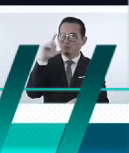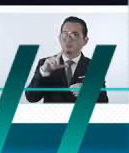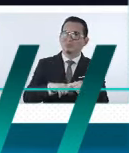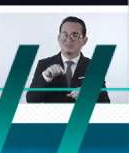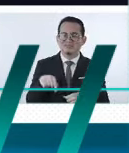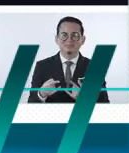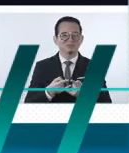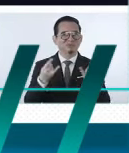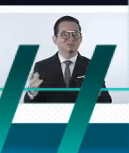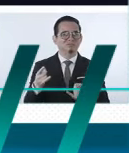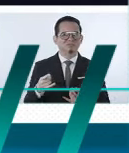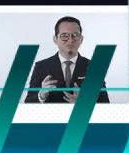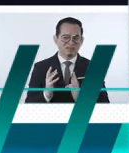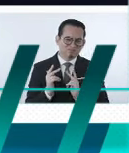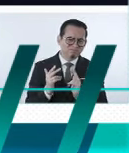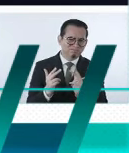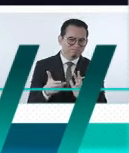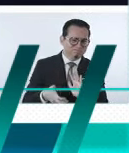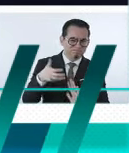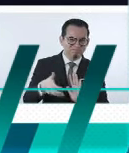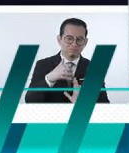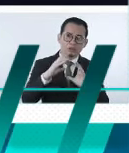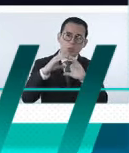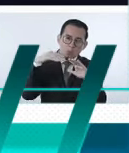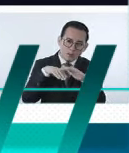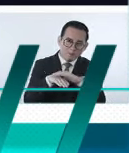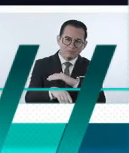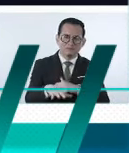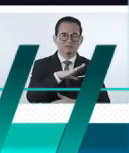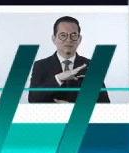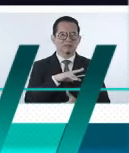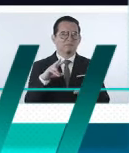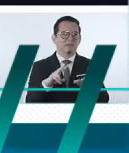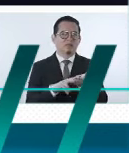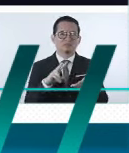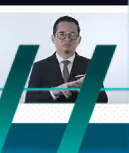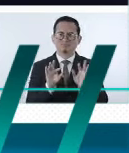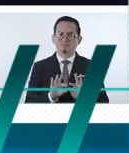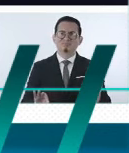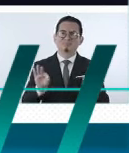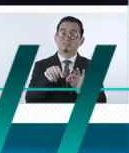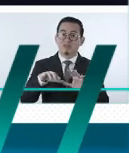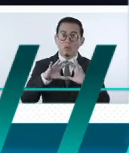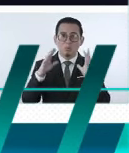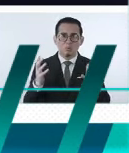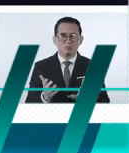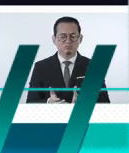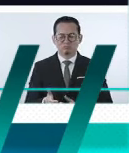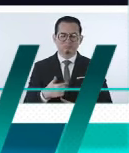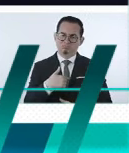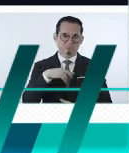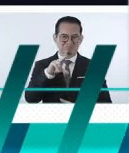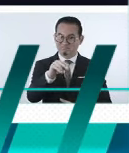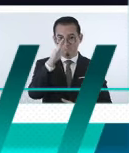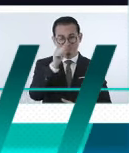un proyecto que viene a continuar el Plan Puebla-Panamá, es eso. Y